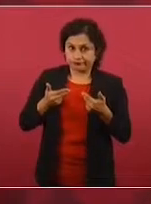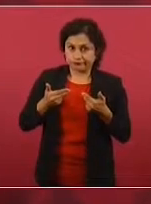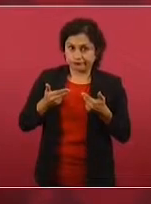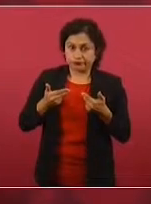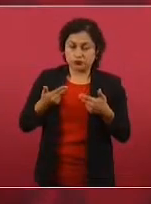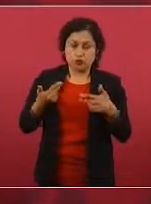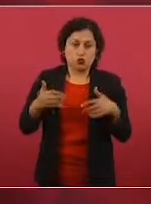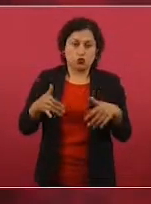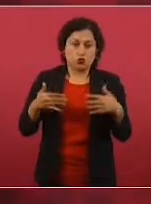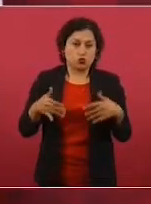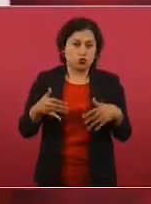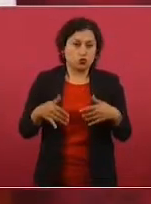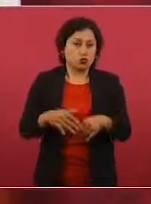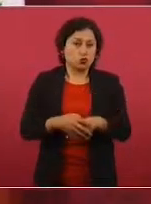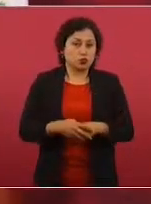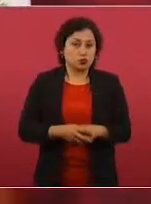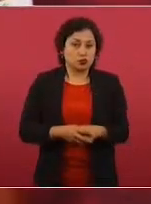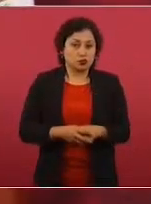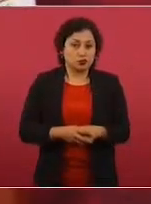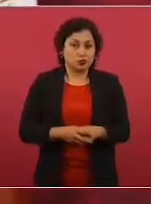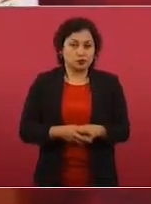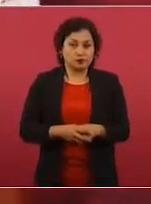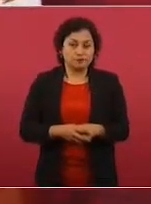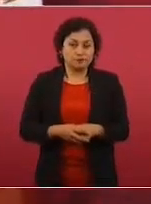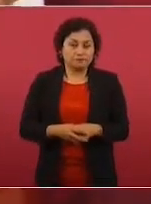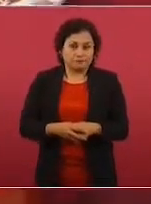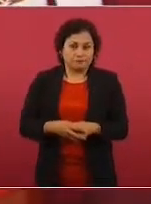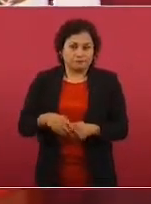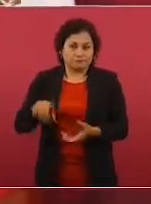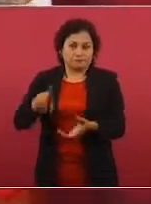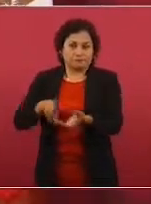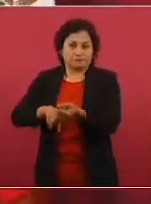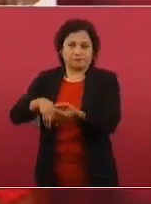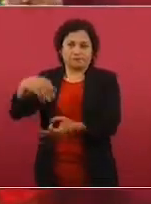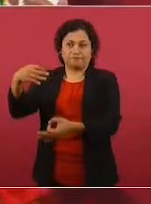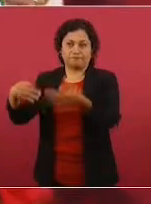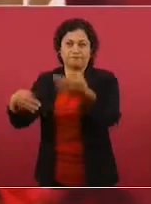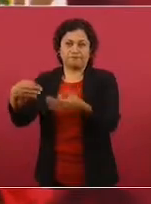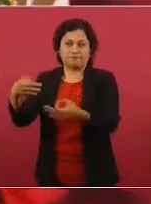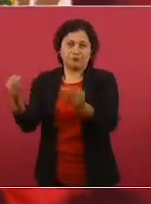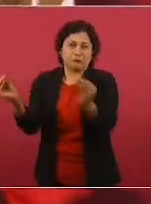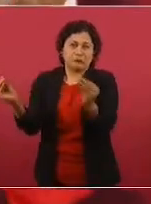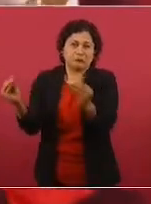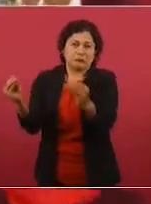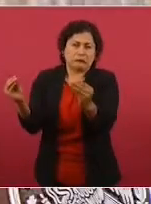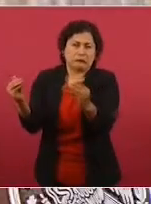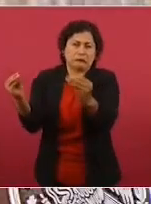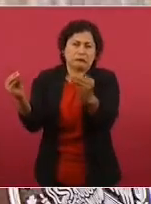y cómo hay confrontación en las familias.